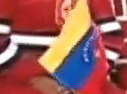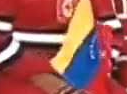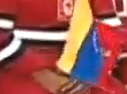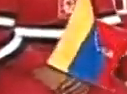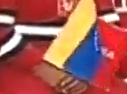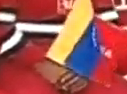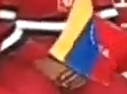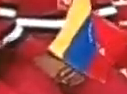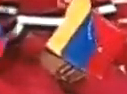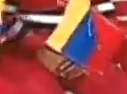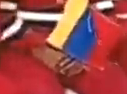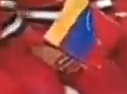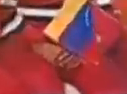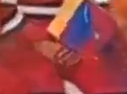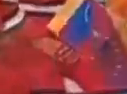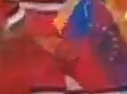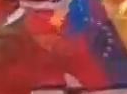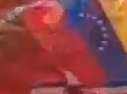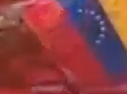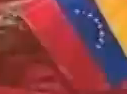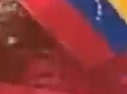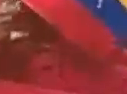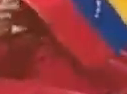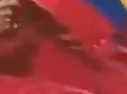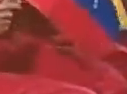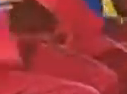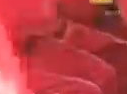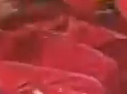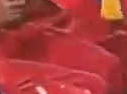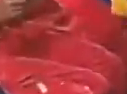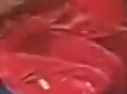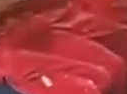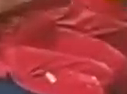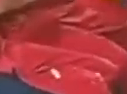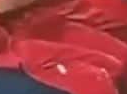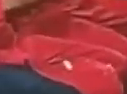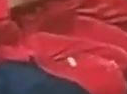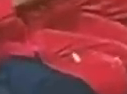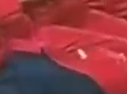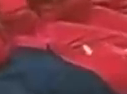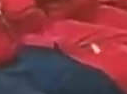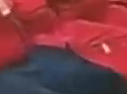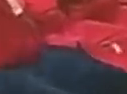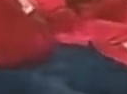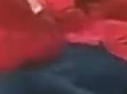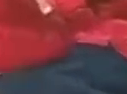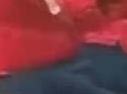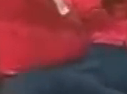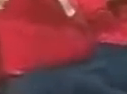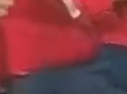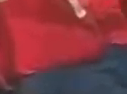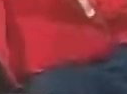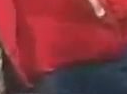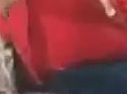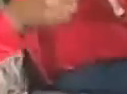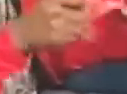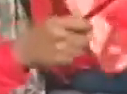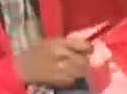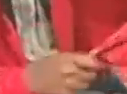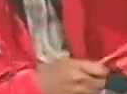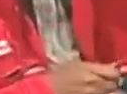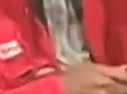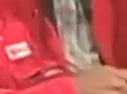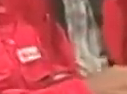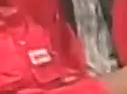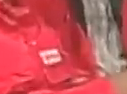y recuperación de la industria petrolera, por lo que se conmemora en estos espacios esta importante